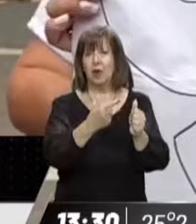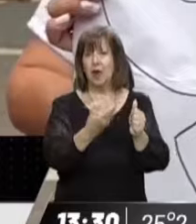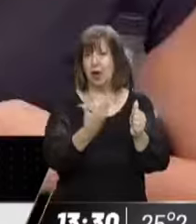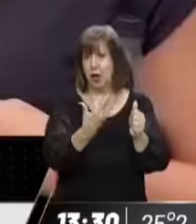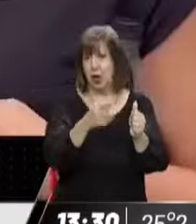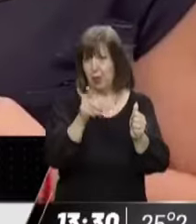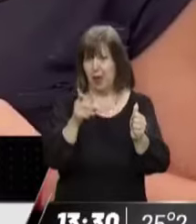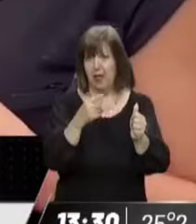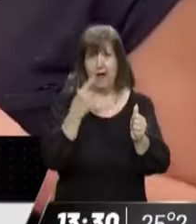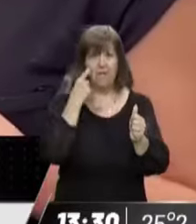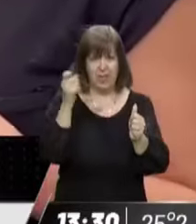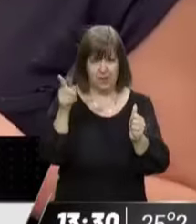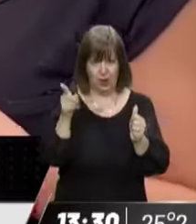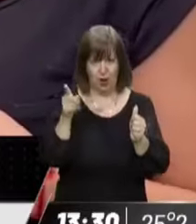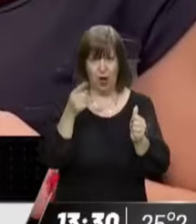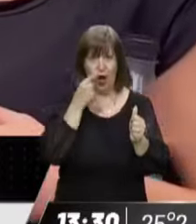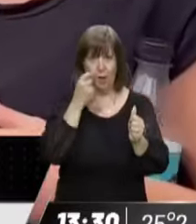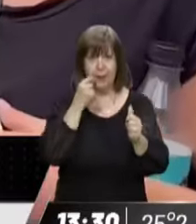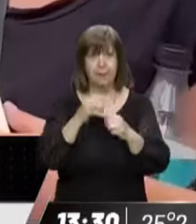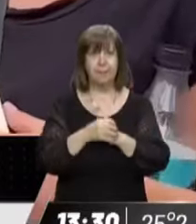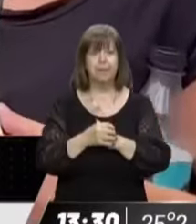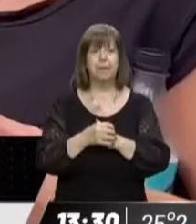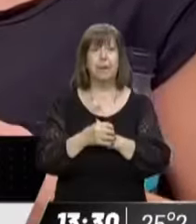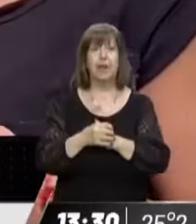que podía. Esta persona la conocí